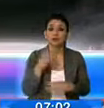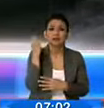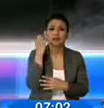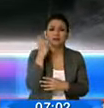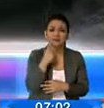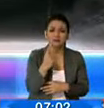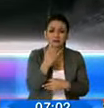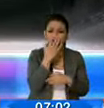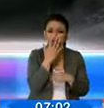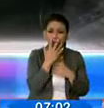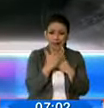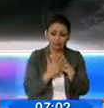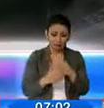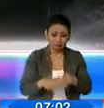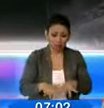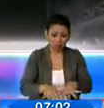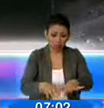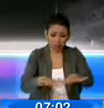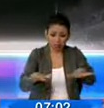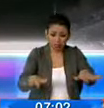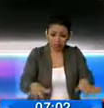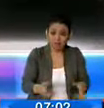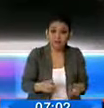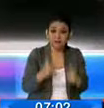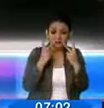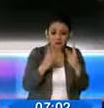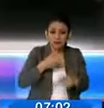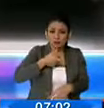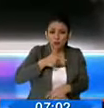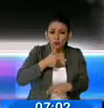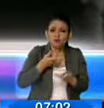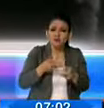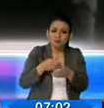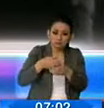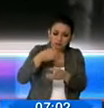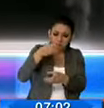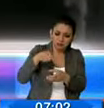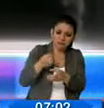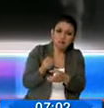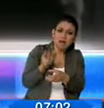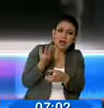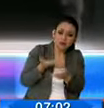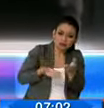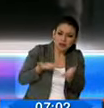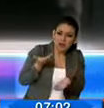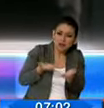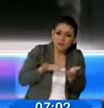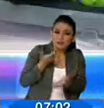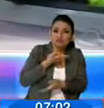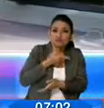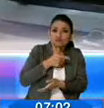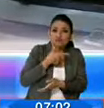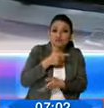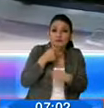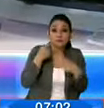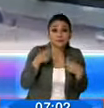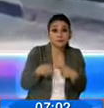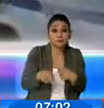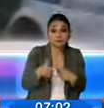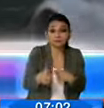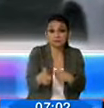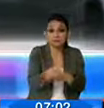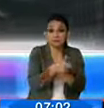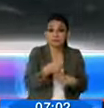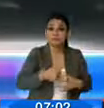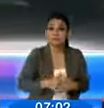estaba regada por toda la sala. Además, observaron botellas de plástico con un líquido blanco. Supuestamente tomaban licor artesanal.